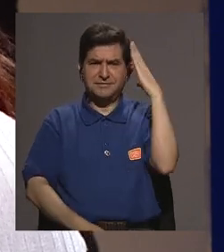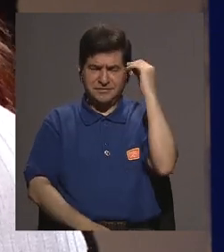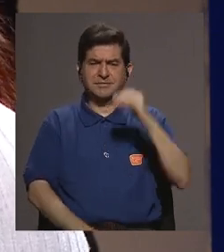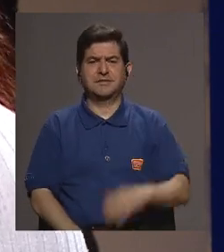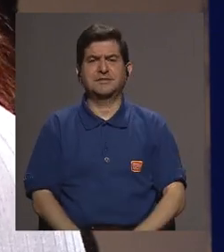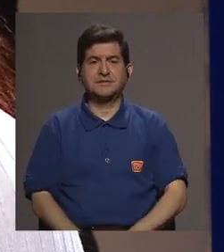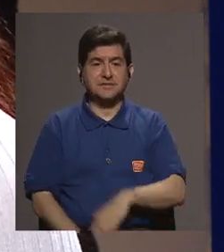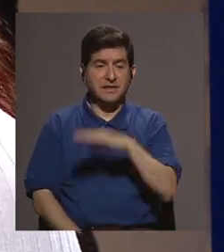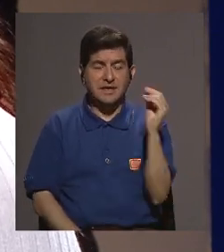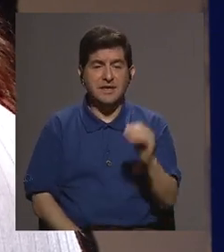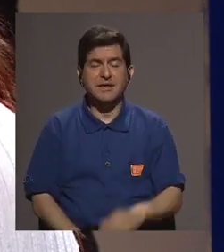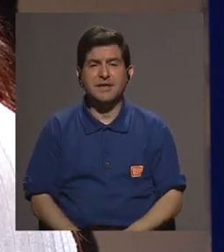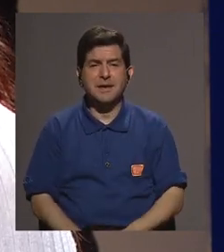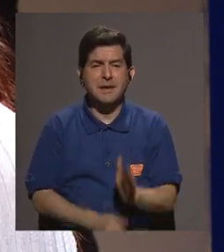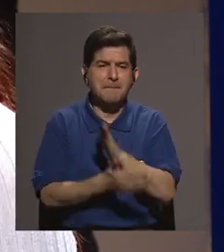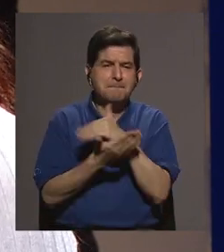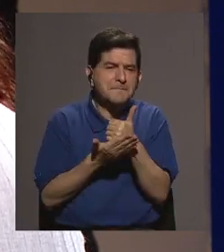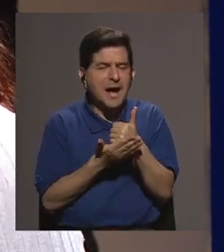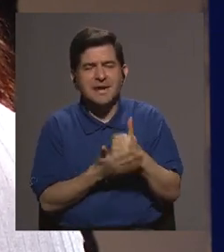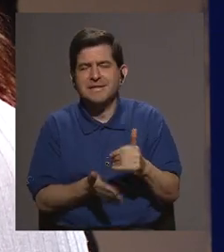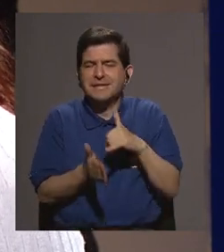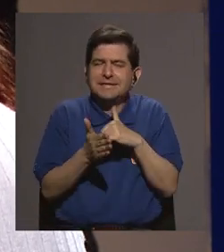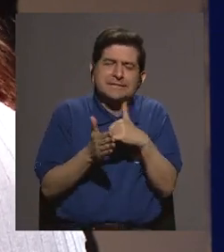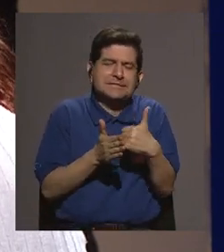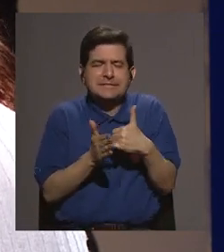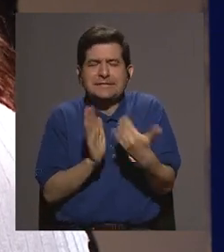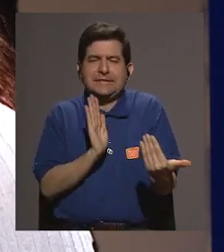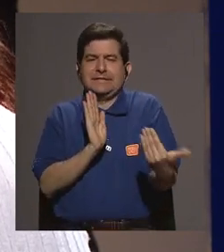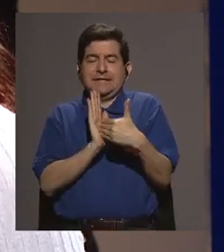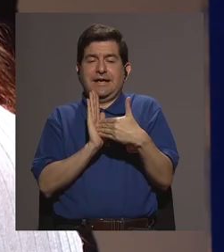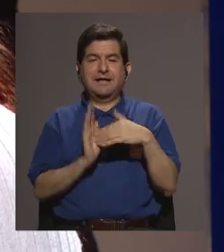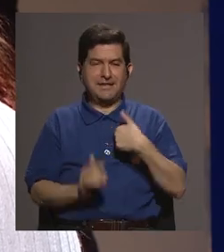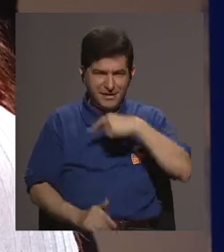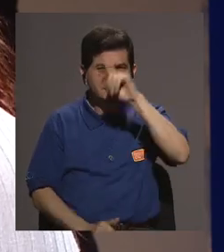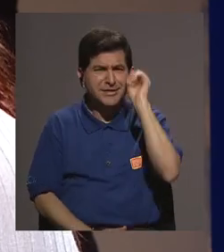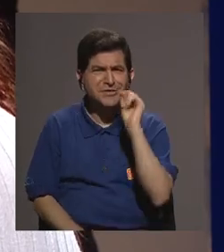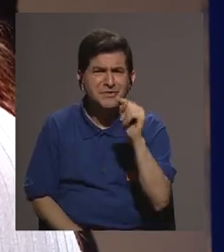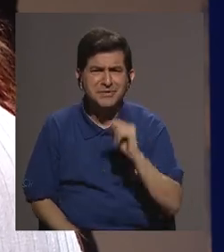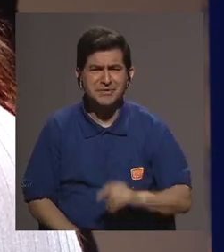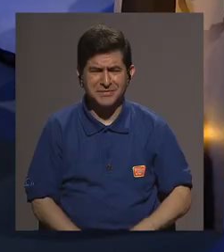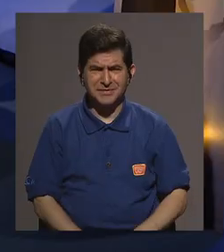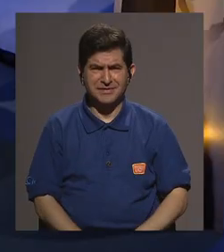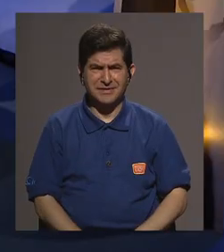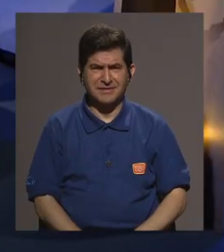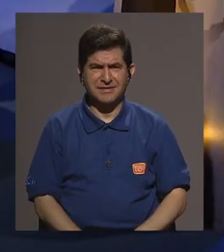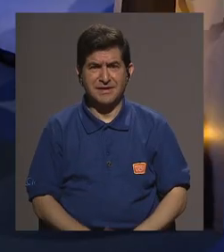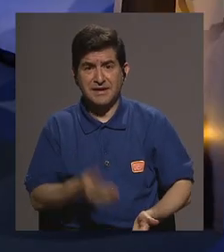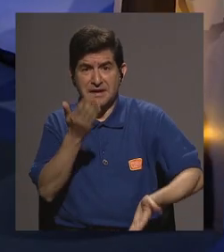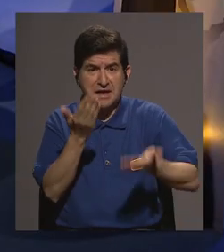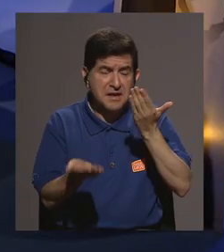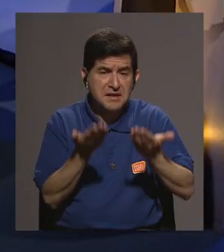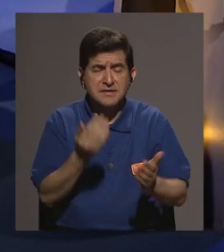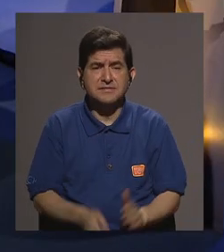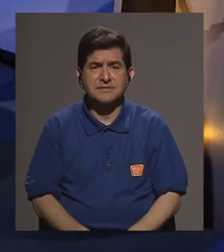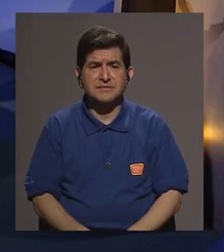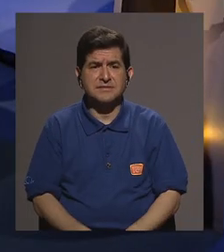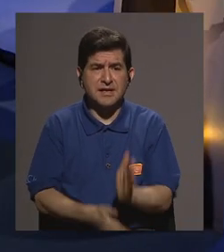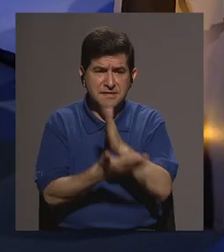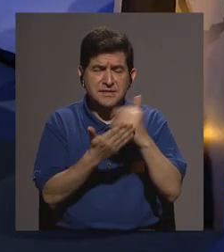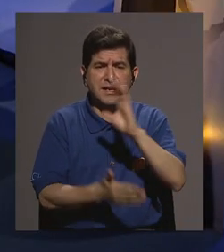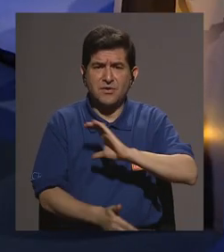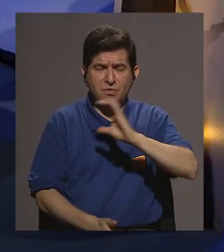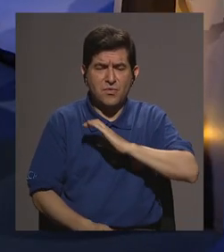que uno ha vivido y tocar ciertas fibras delicadas eso era algo que te voy a preguntar si había